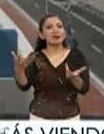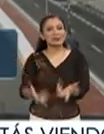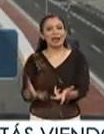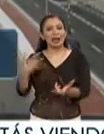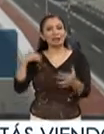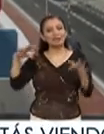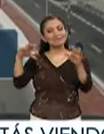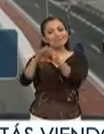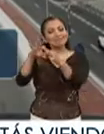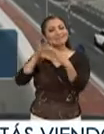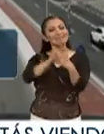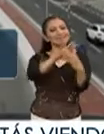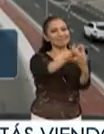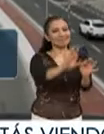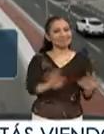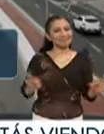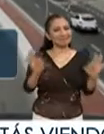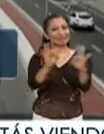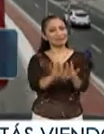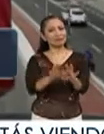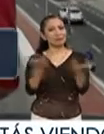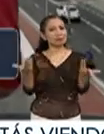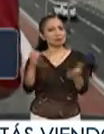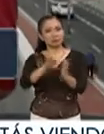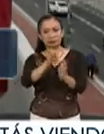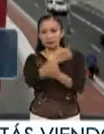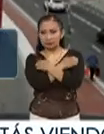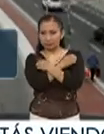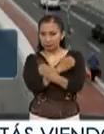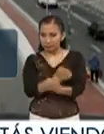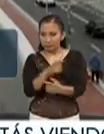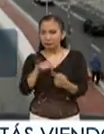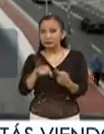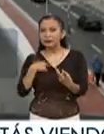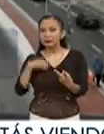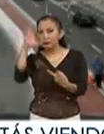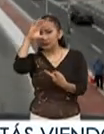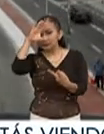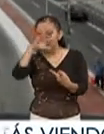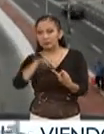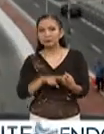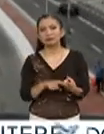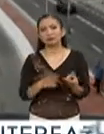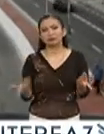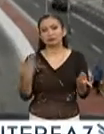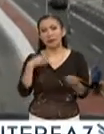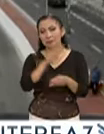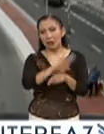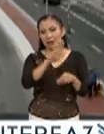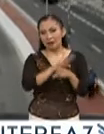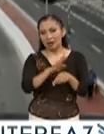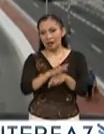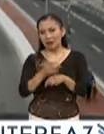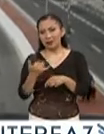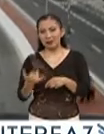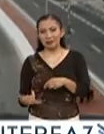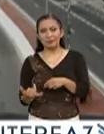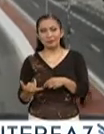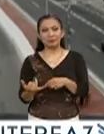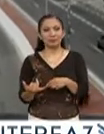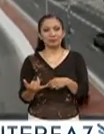estas alianzas estratégicas en la parte educativa, en la parte cultural entre Brasil